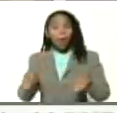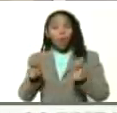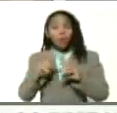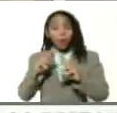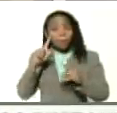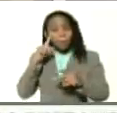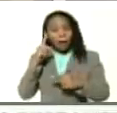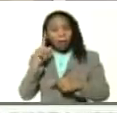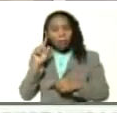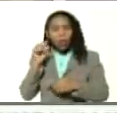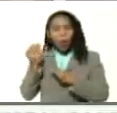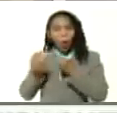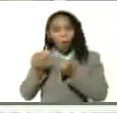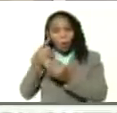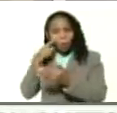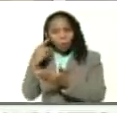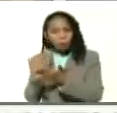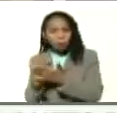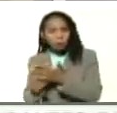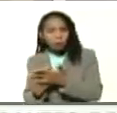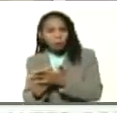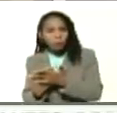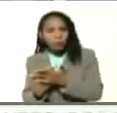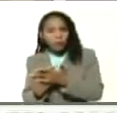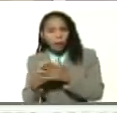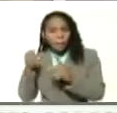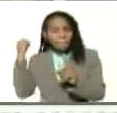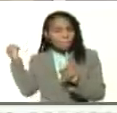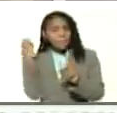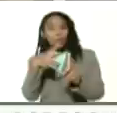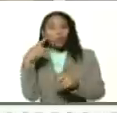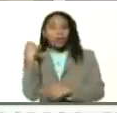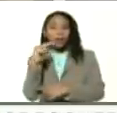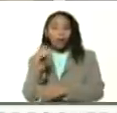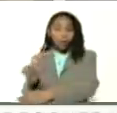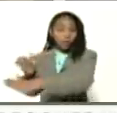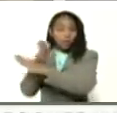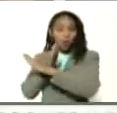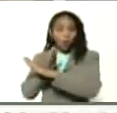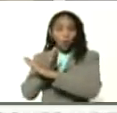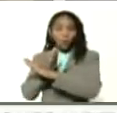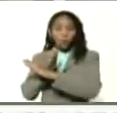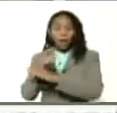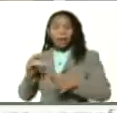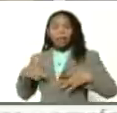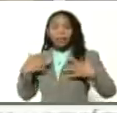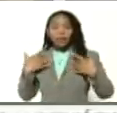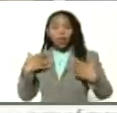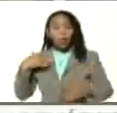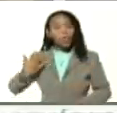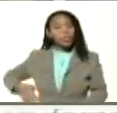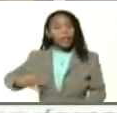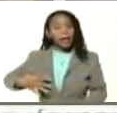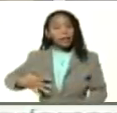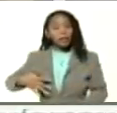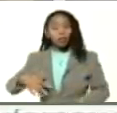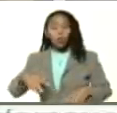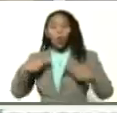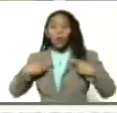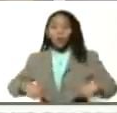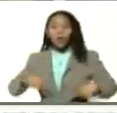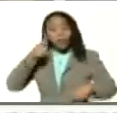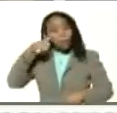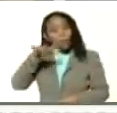para medir el impacto negativo del bloqueo criminal en el disfrute de los derechos humanos del pueblo